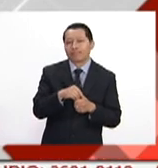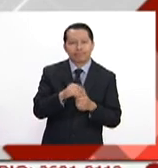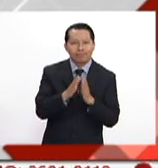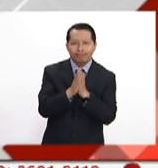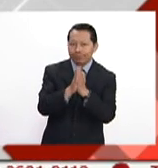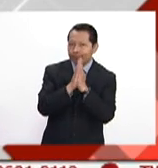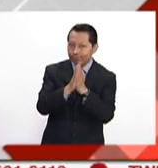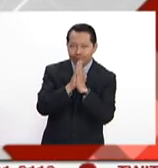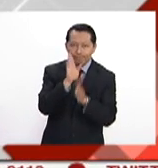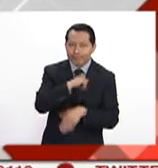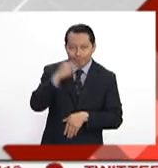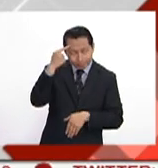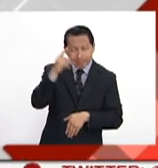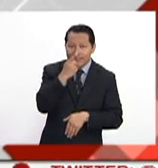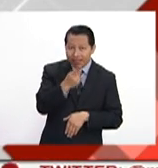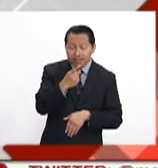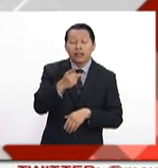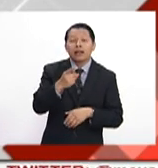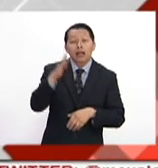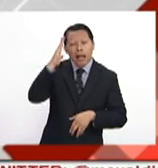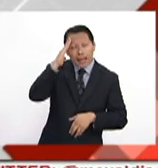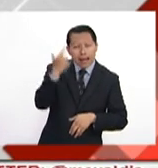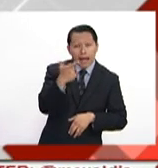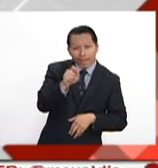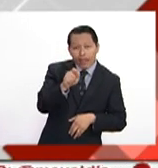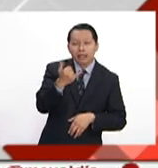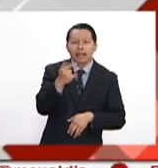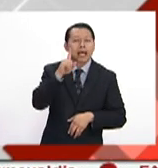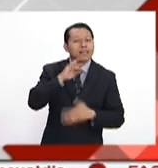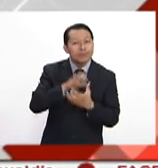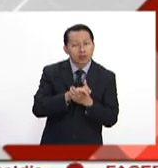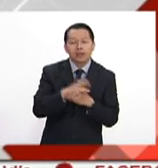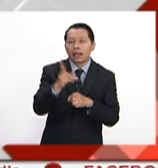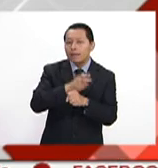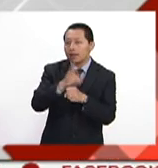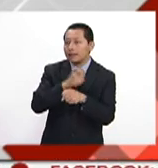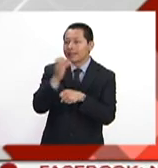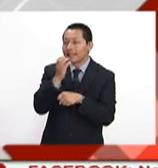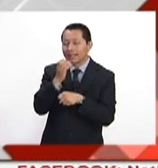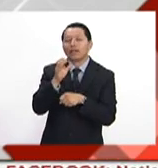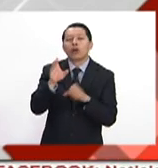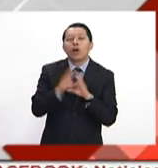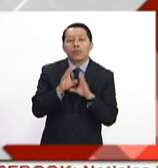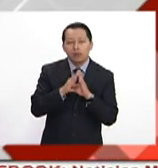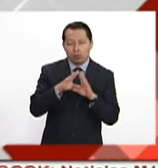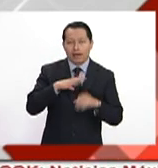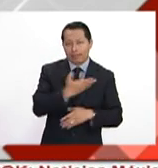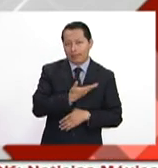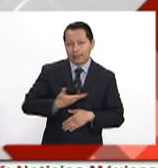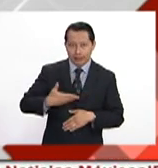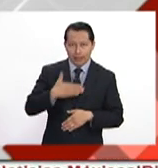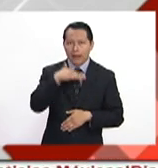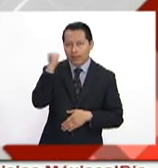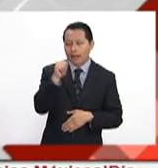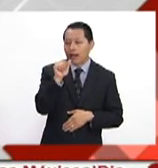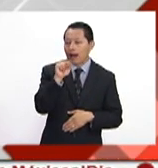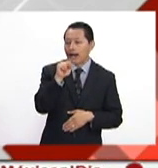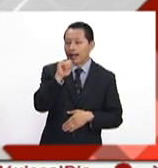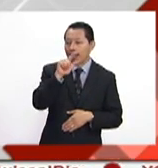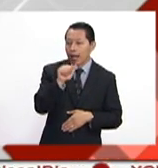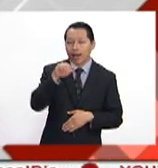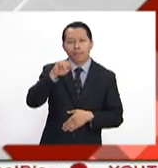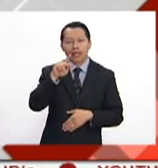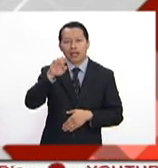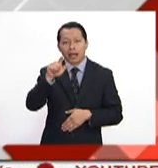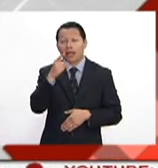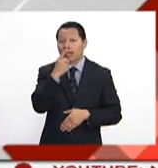que todos los líderes del G20 y sus esposas fueron invitados a la cena por la canciller de Alemania, Angela Merkel, y afirmó que